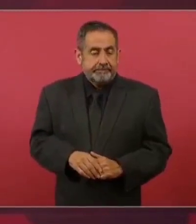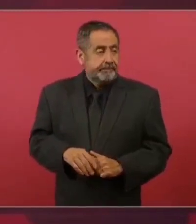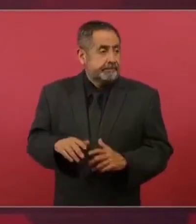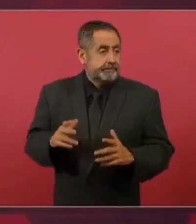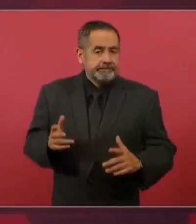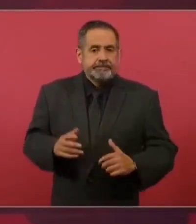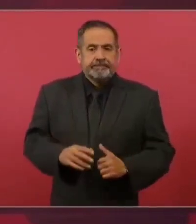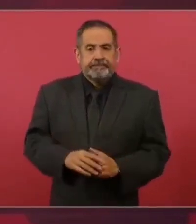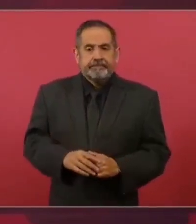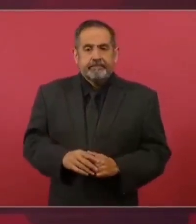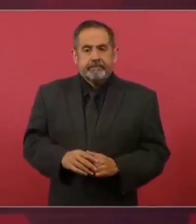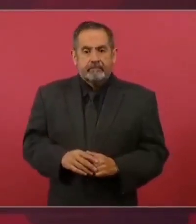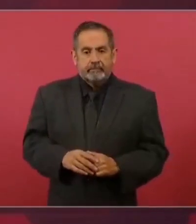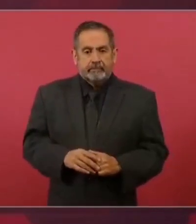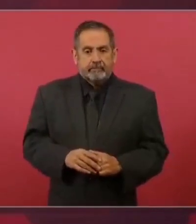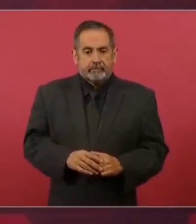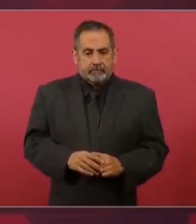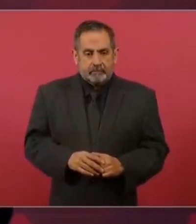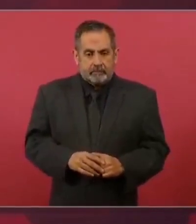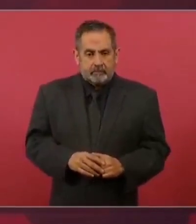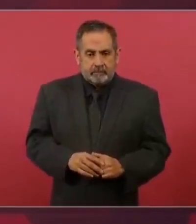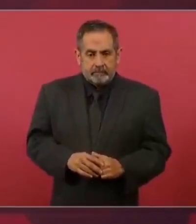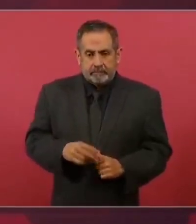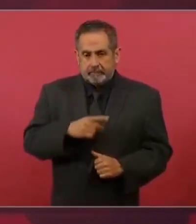Entonces, hay que